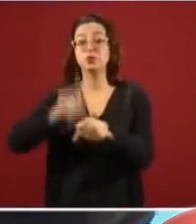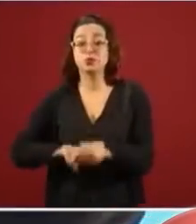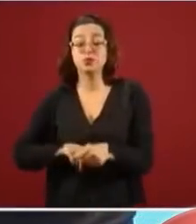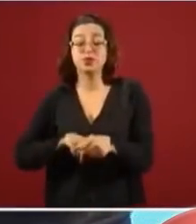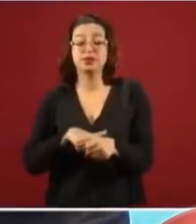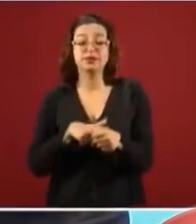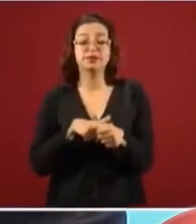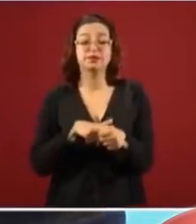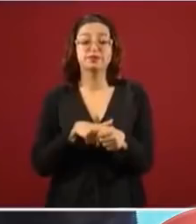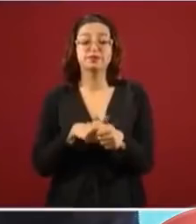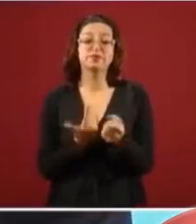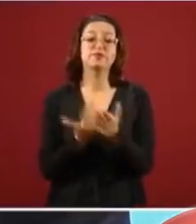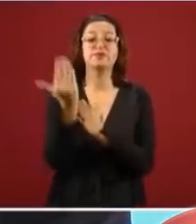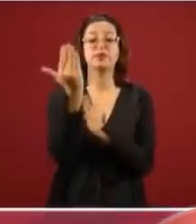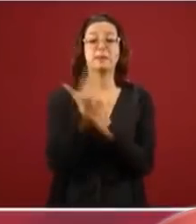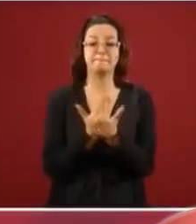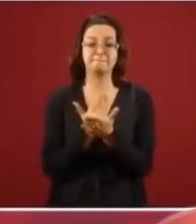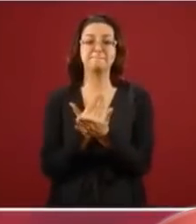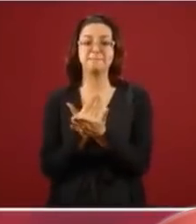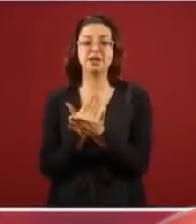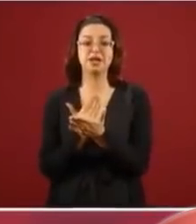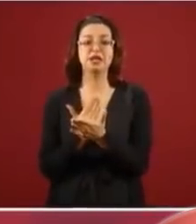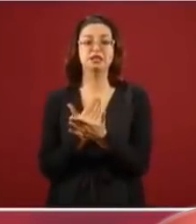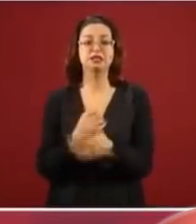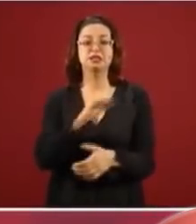menos delitos,